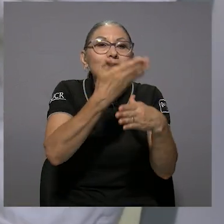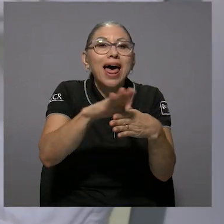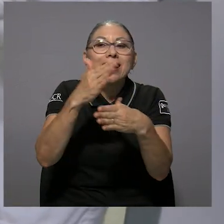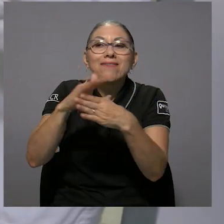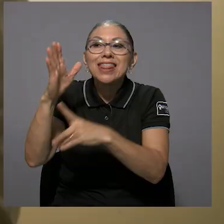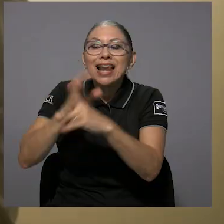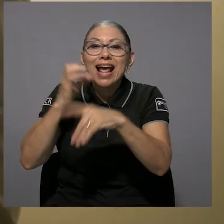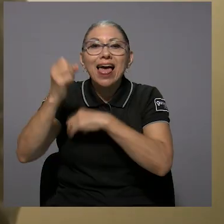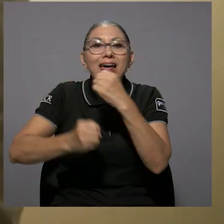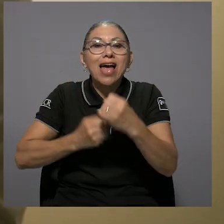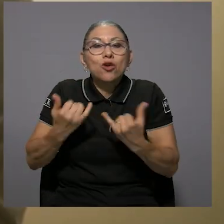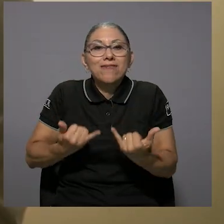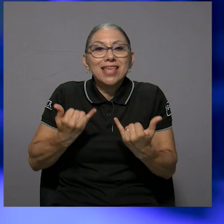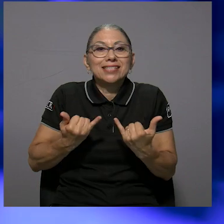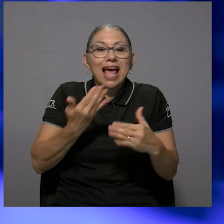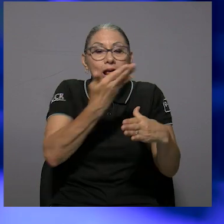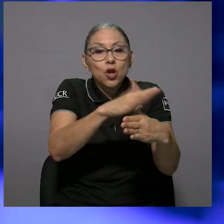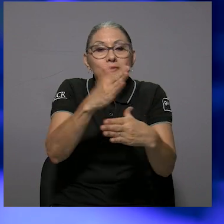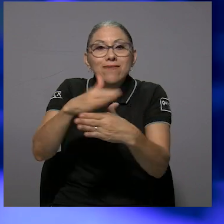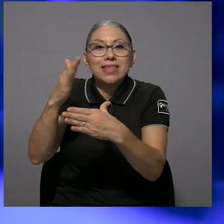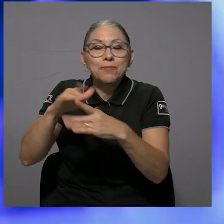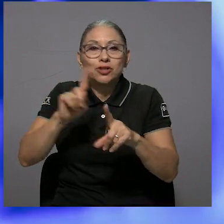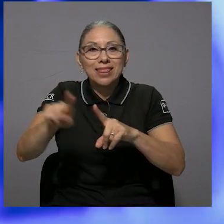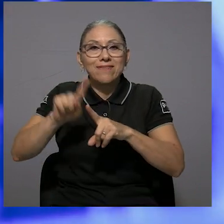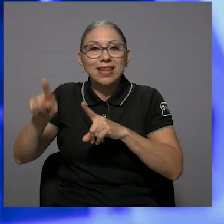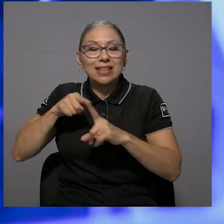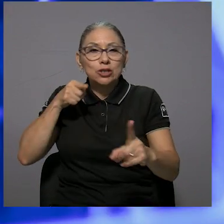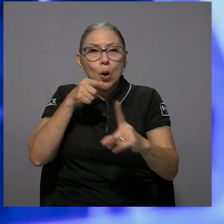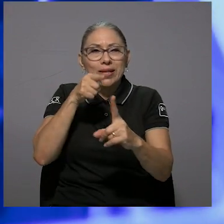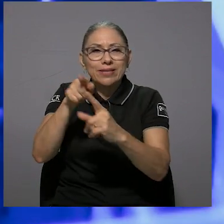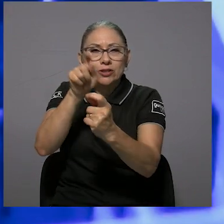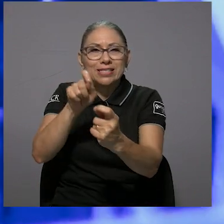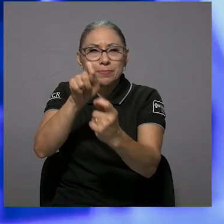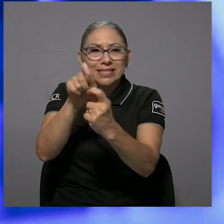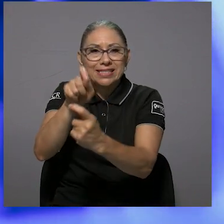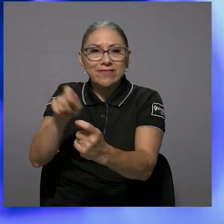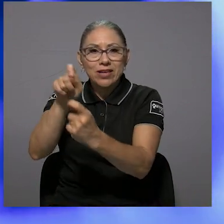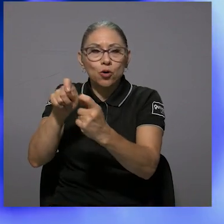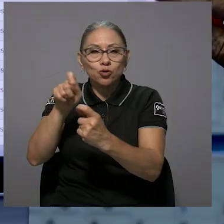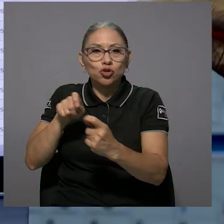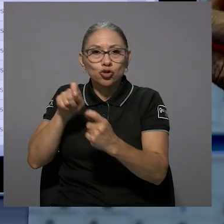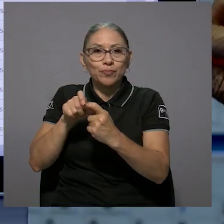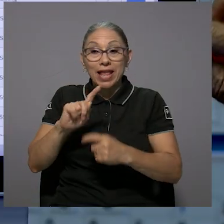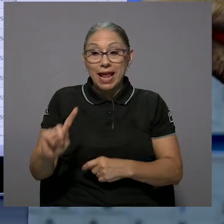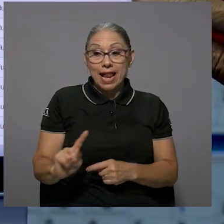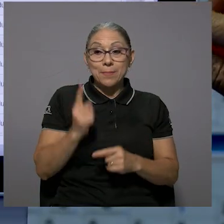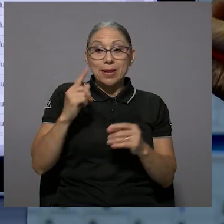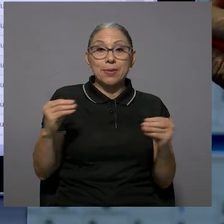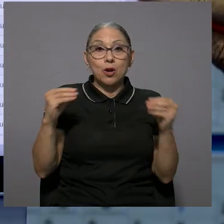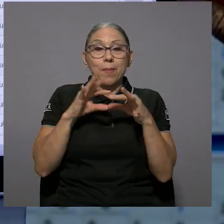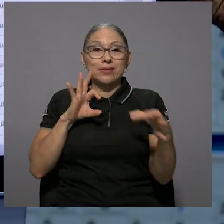vigencia en diferentes objetivos específicos. Entonces el primero tuvo que ver más con las políticas